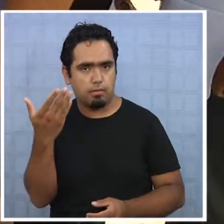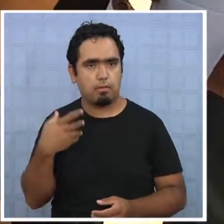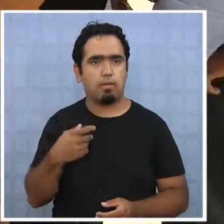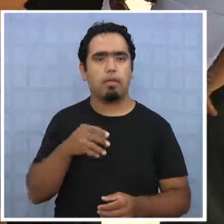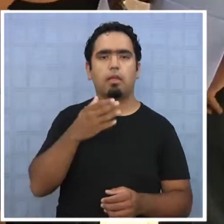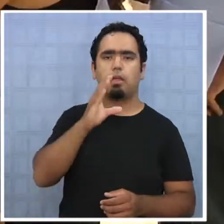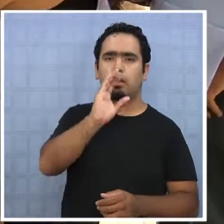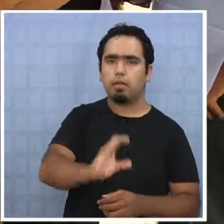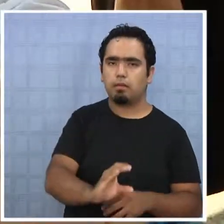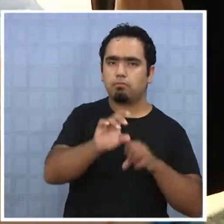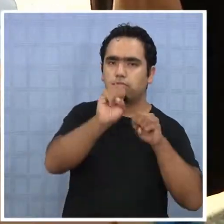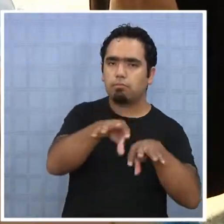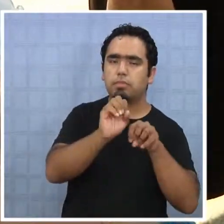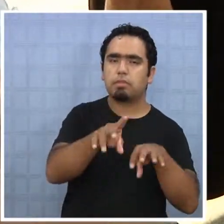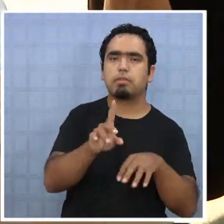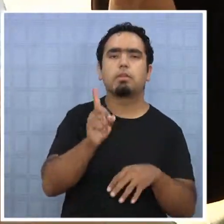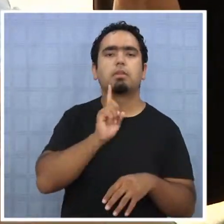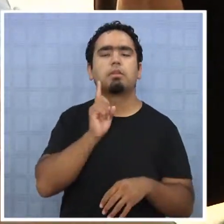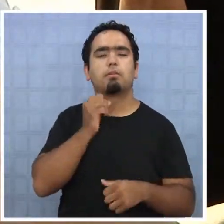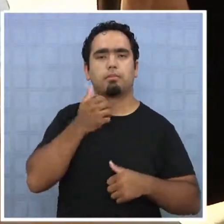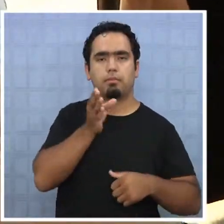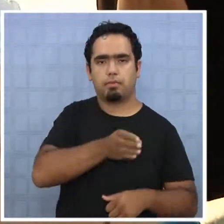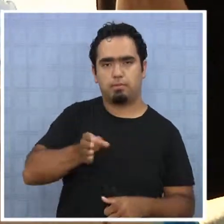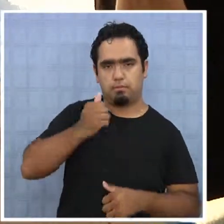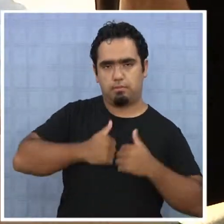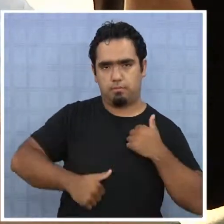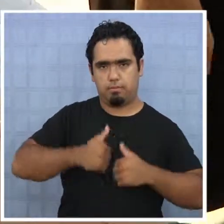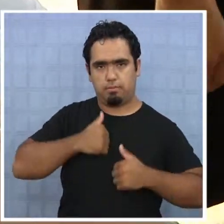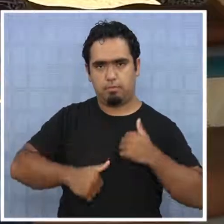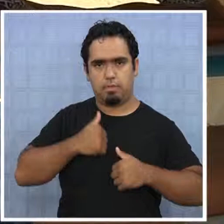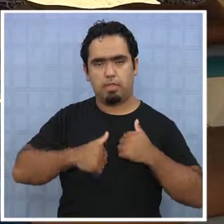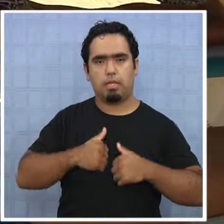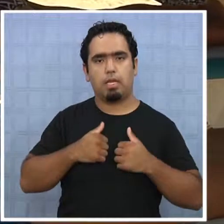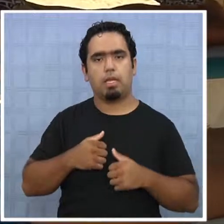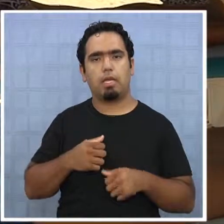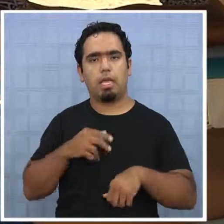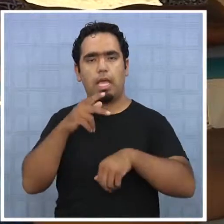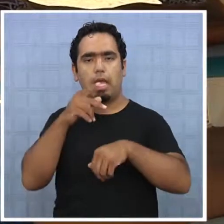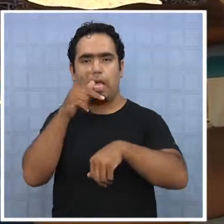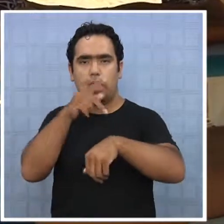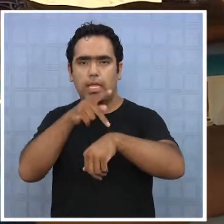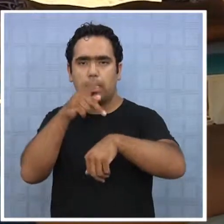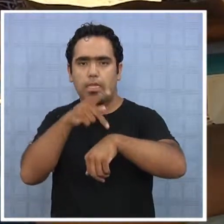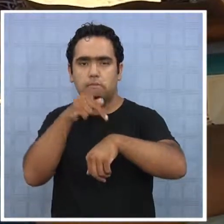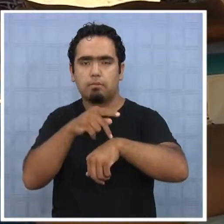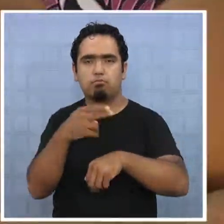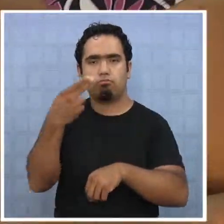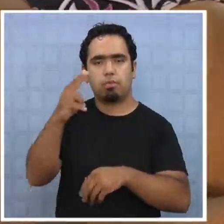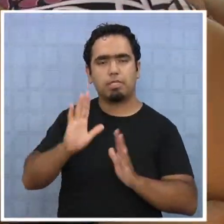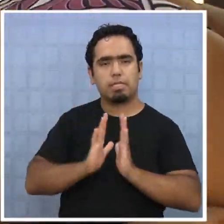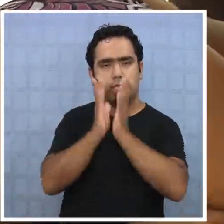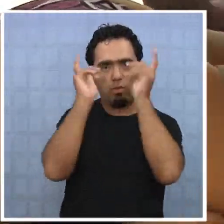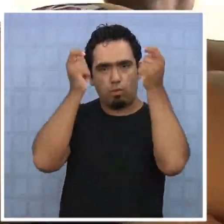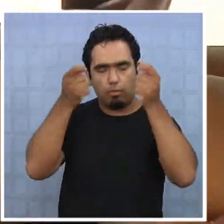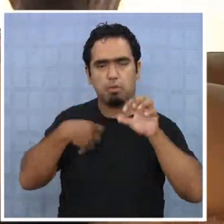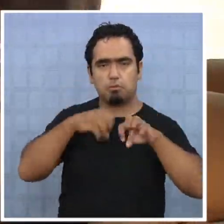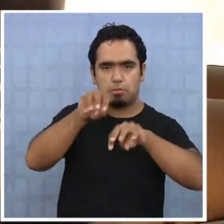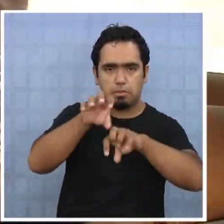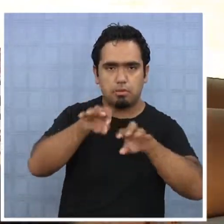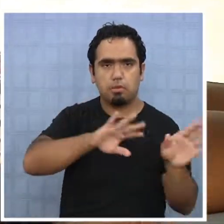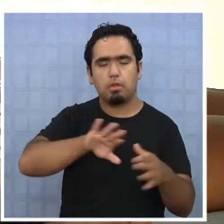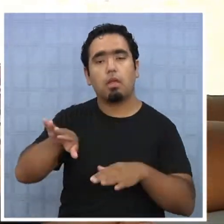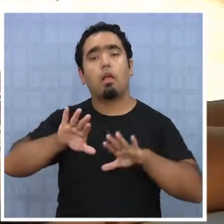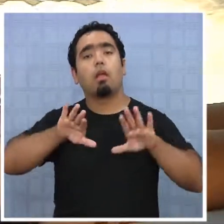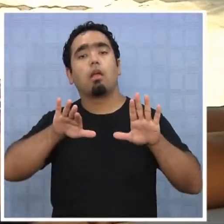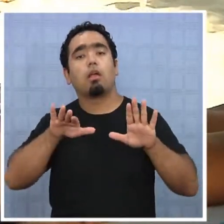las clases de capacitación las ejecutaron profesionales de la carrera de kinesiología de la Universidad Santo Tomás. En